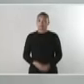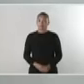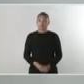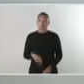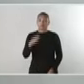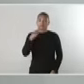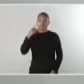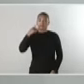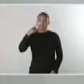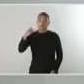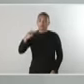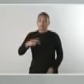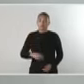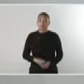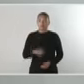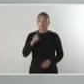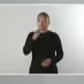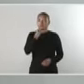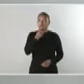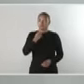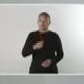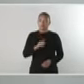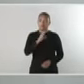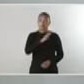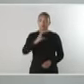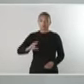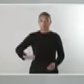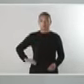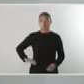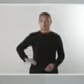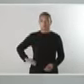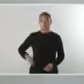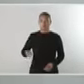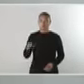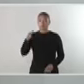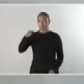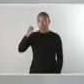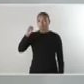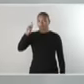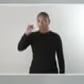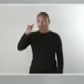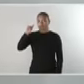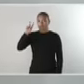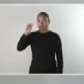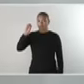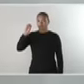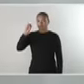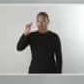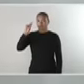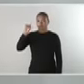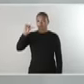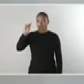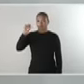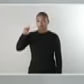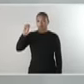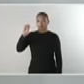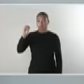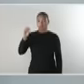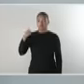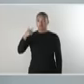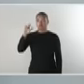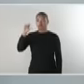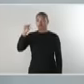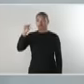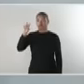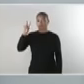tiene el uso de la palabra por un minuto el candidato del partido movimiento ciudadano Gustavo Adolfo Cárdenas Gutiérrez